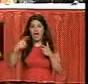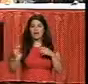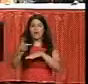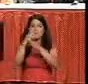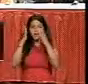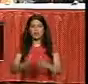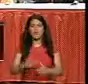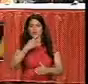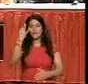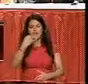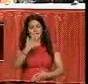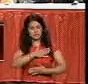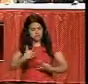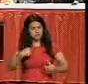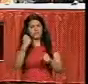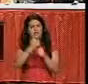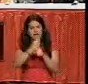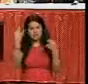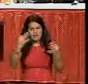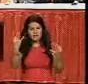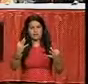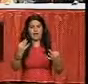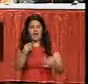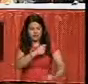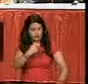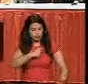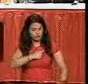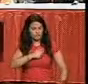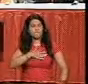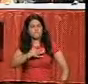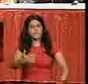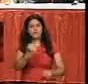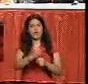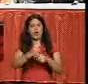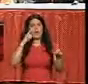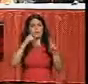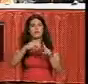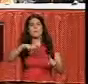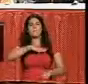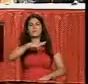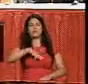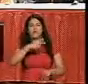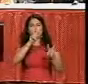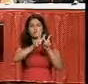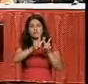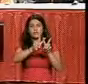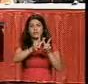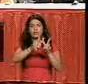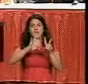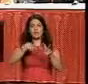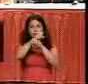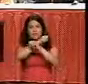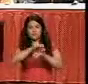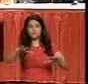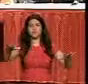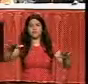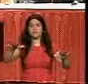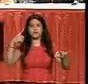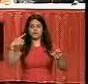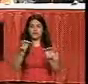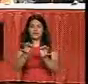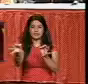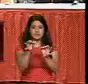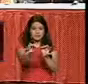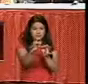actitud de trabajo para que la gran misión vivienda aú se expanda más y llegue hasta el último pueblo hasta el último campo